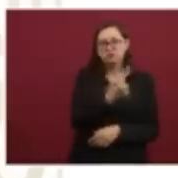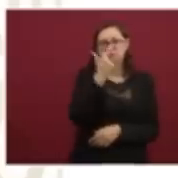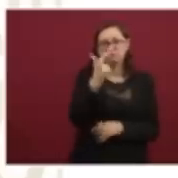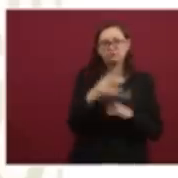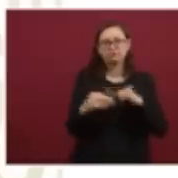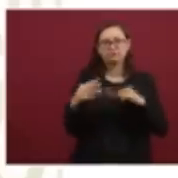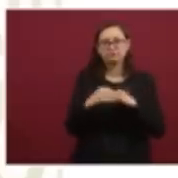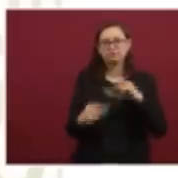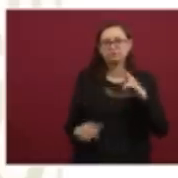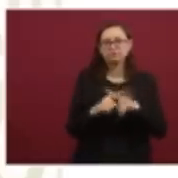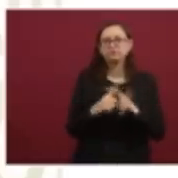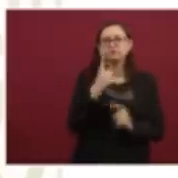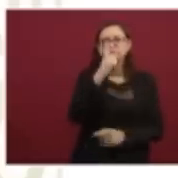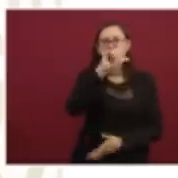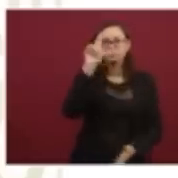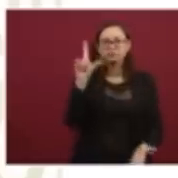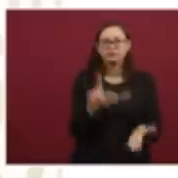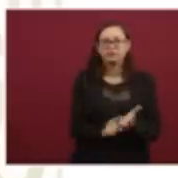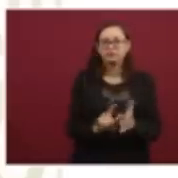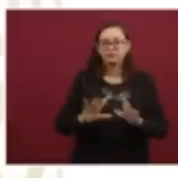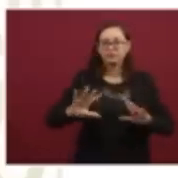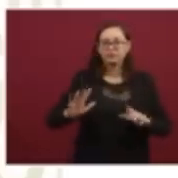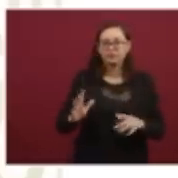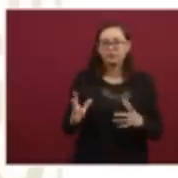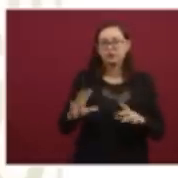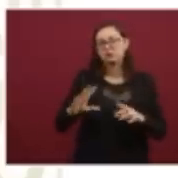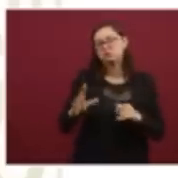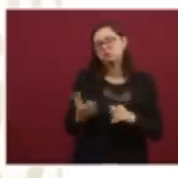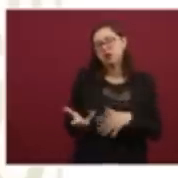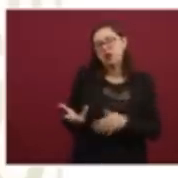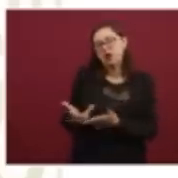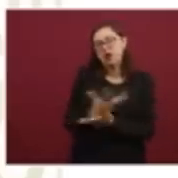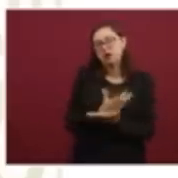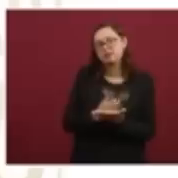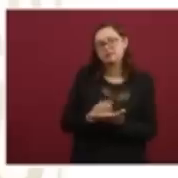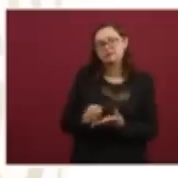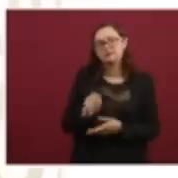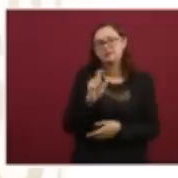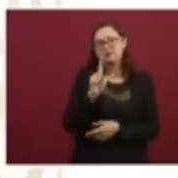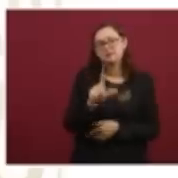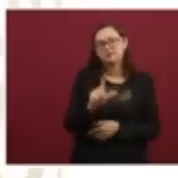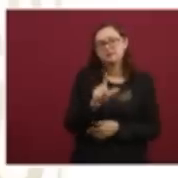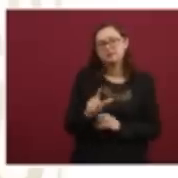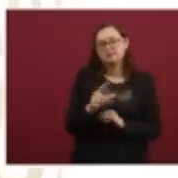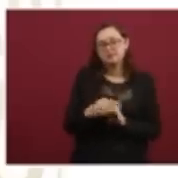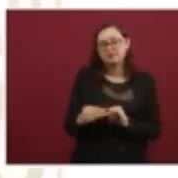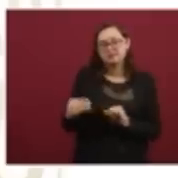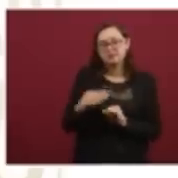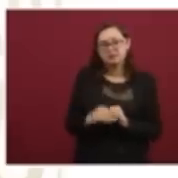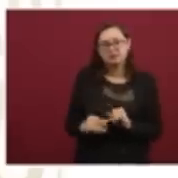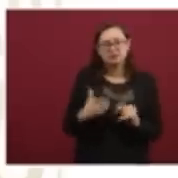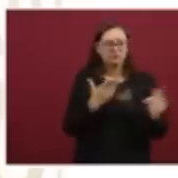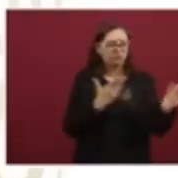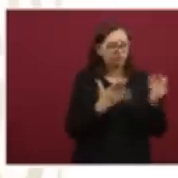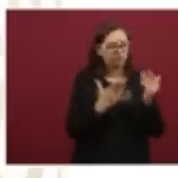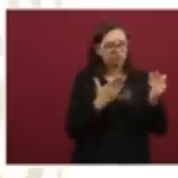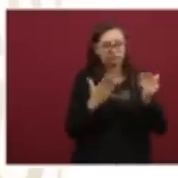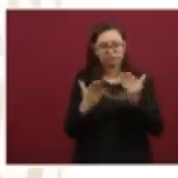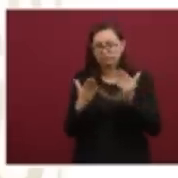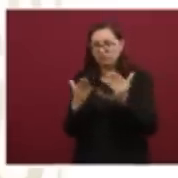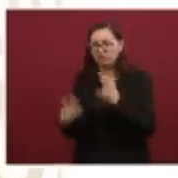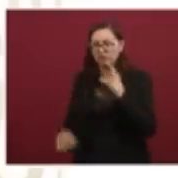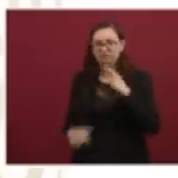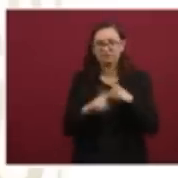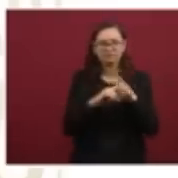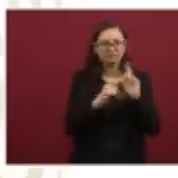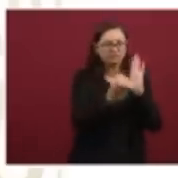19 pesos con 57 centavos por litro y un margen de 17 centavos. Si vemos estos tres combustibles ya por marca, que